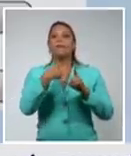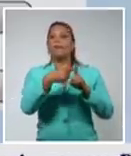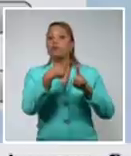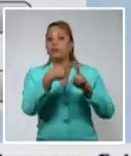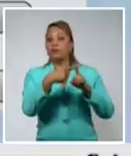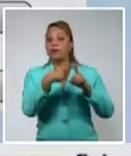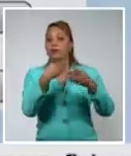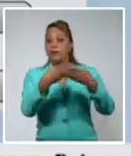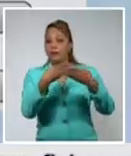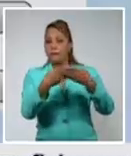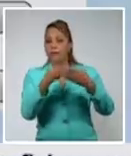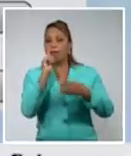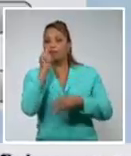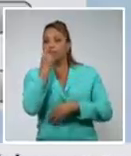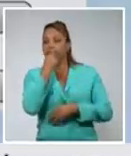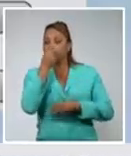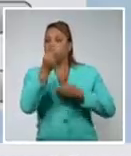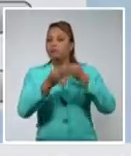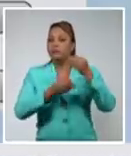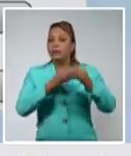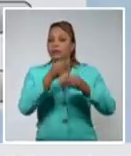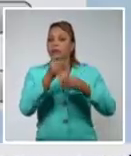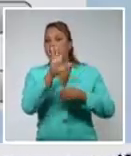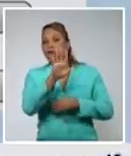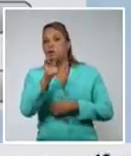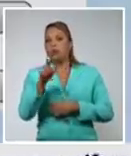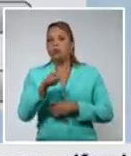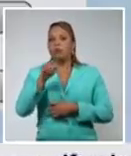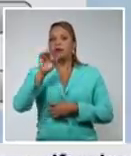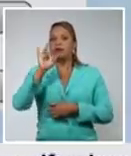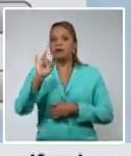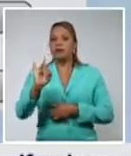muestras analizadas de un